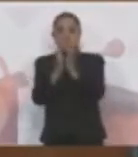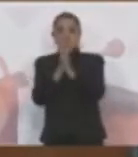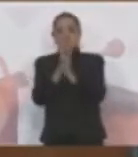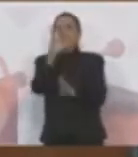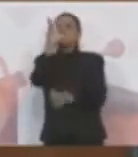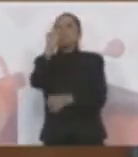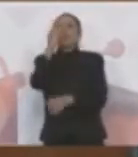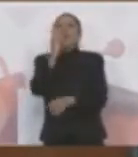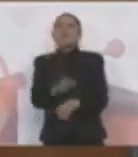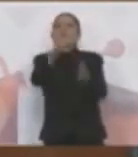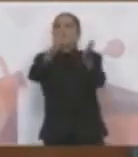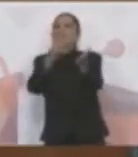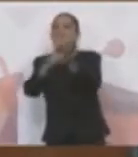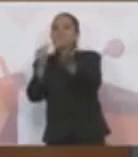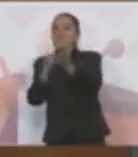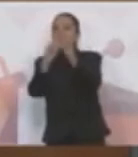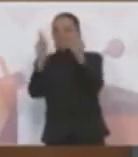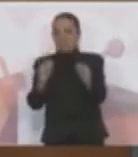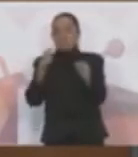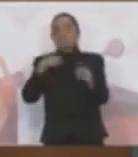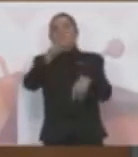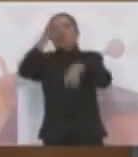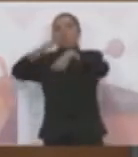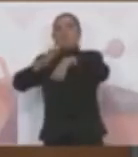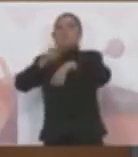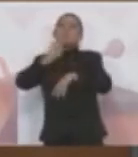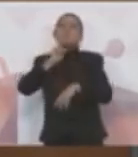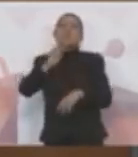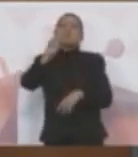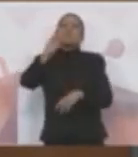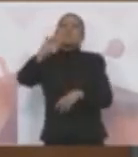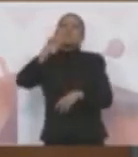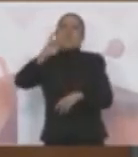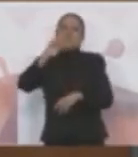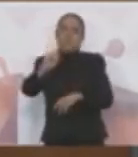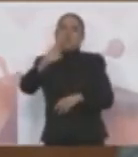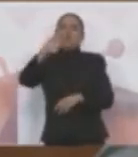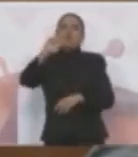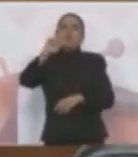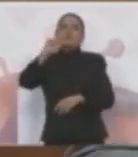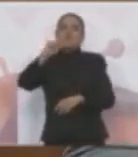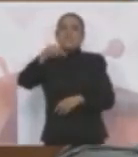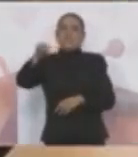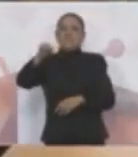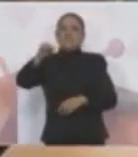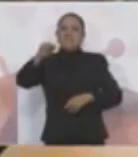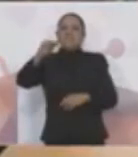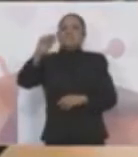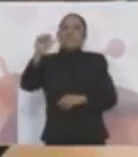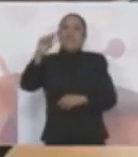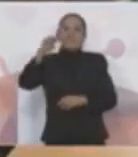democracia. Citando a Rosario Castellano, les digo, basta, como el absurdo es Acabó su tiempo, intolerable, candidato, yo le me voy de agradezco aquí, mucho. con su